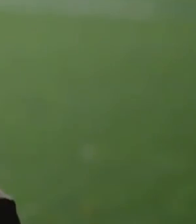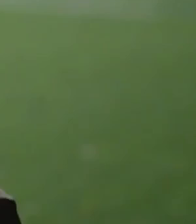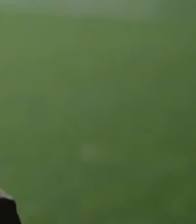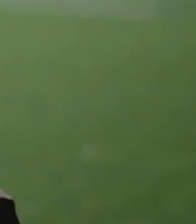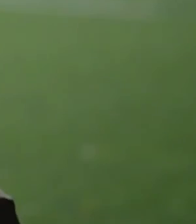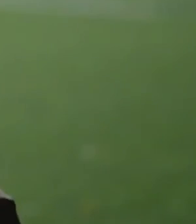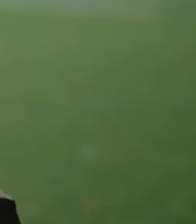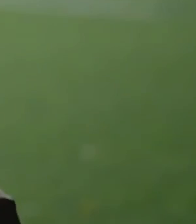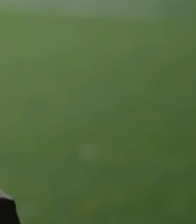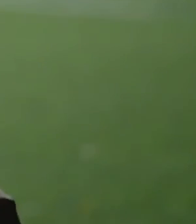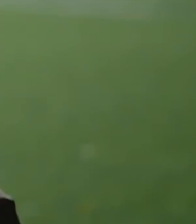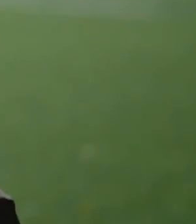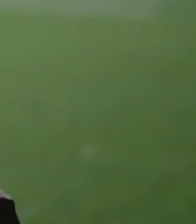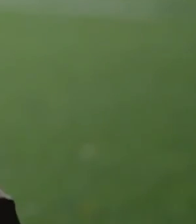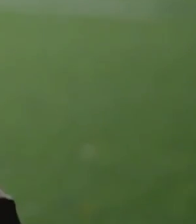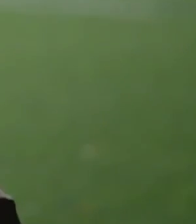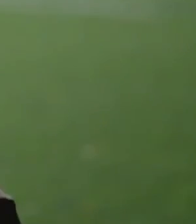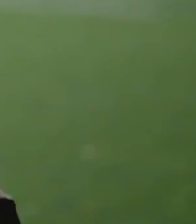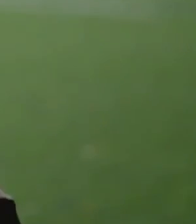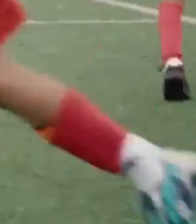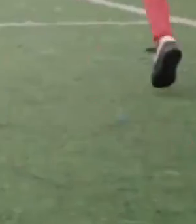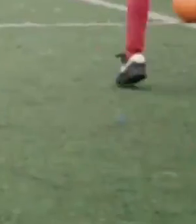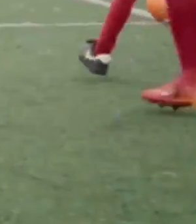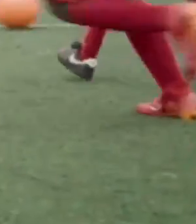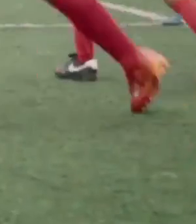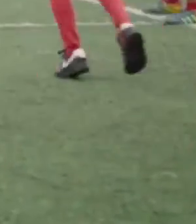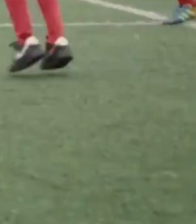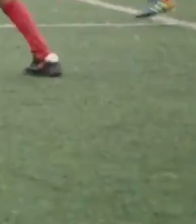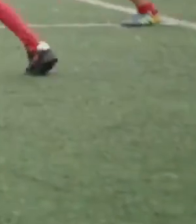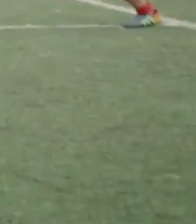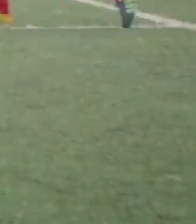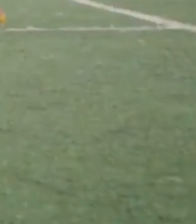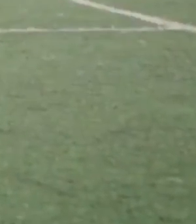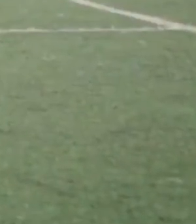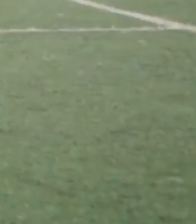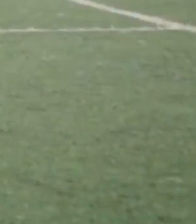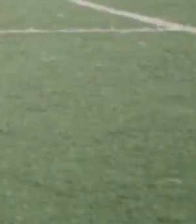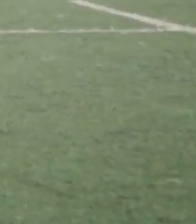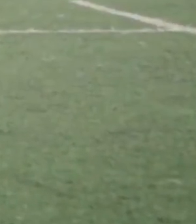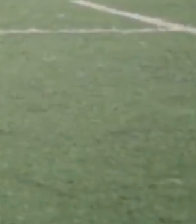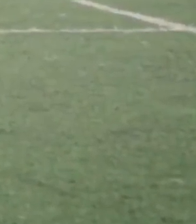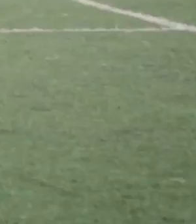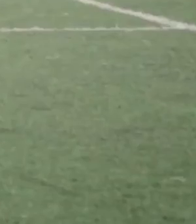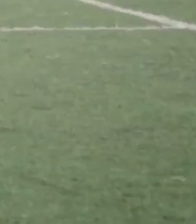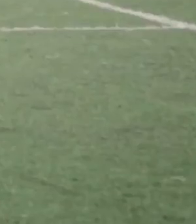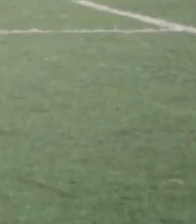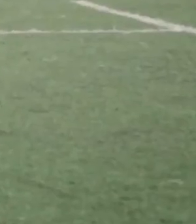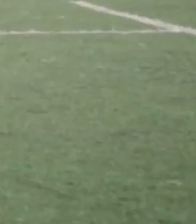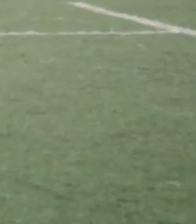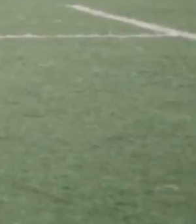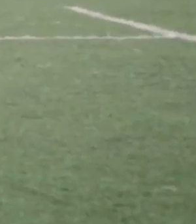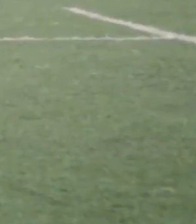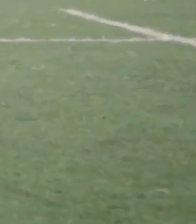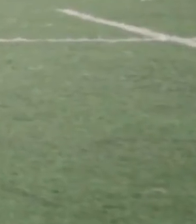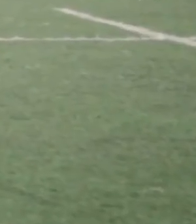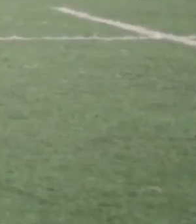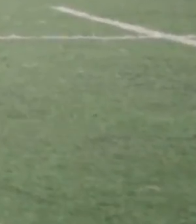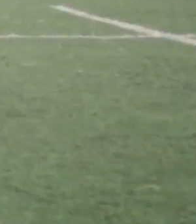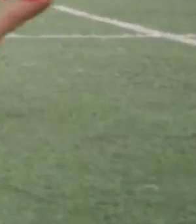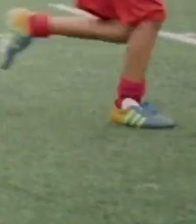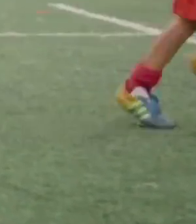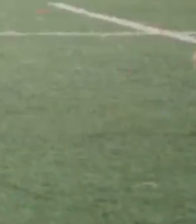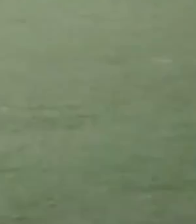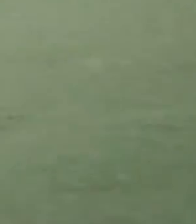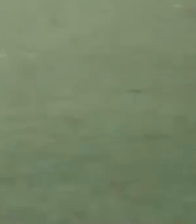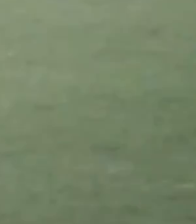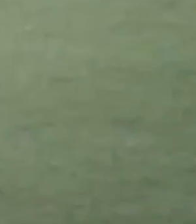hacer lo que yo más quería, que era jugar. Pero entonces, gracias a Dios, me dio la virtud. No juego, pero